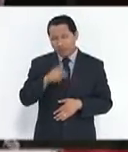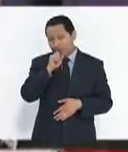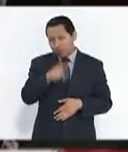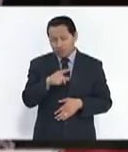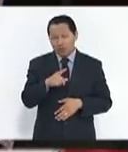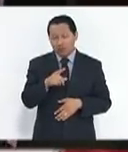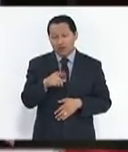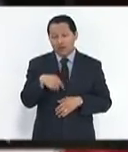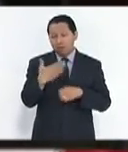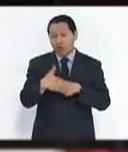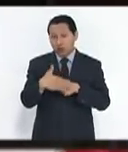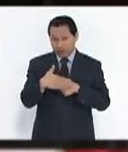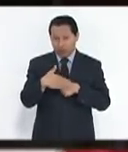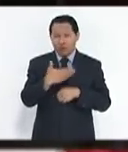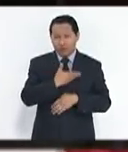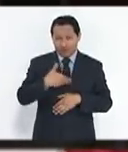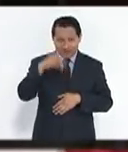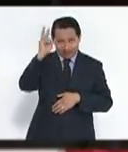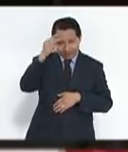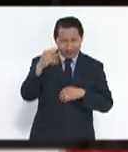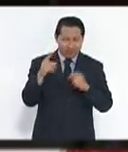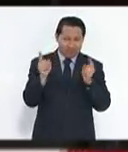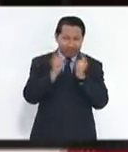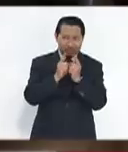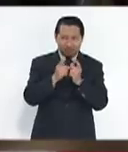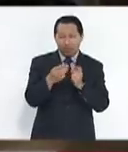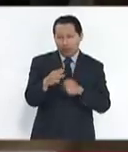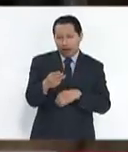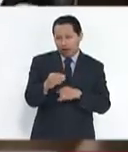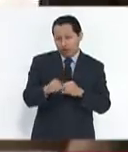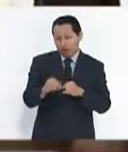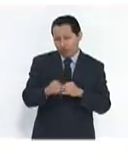decir, con Kim Jong-un a finales de mayo.